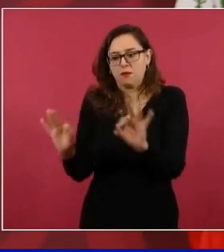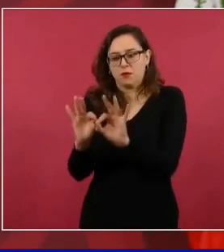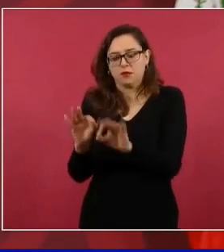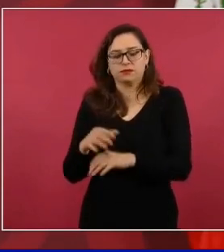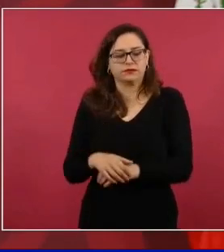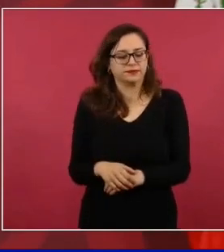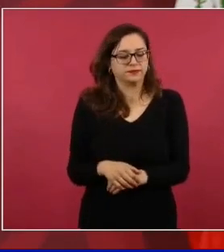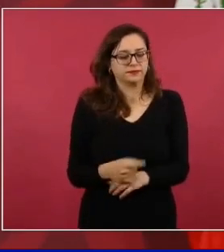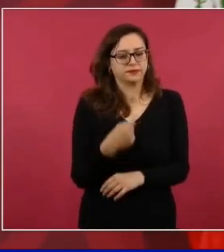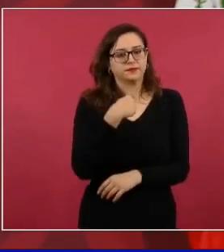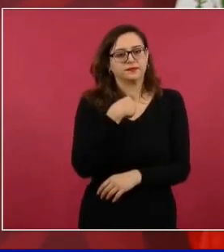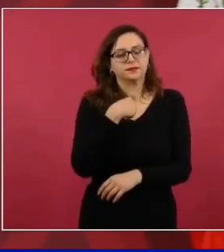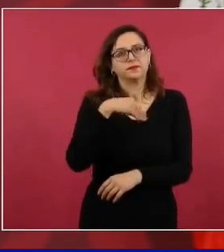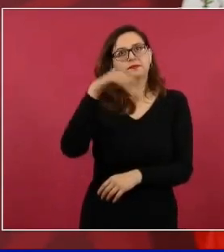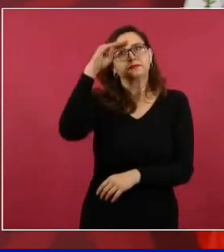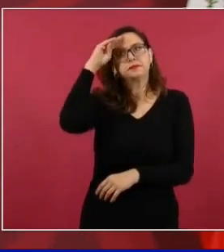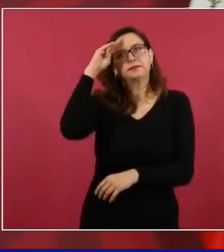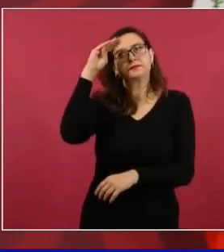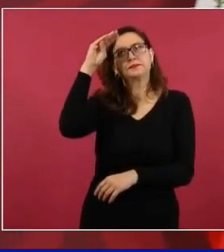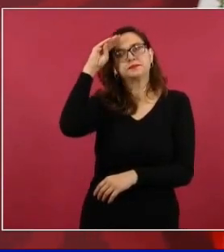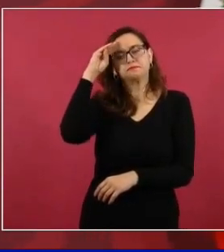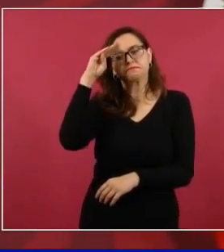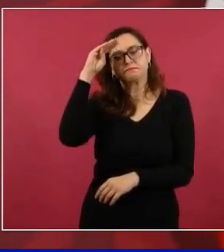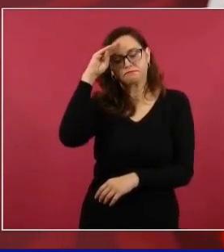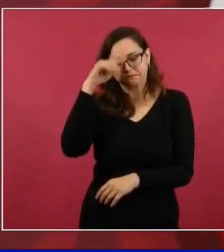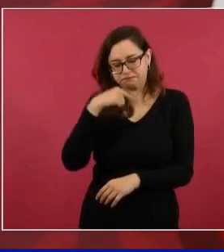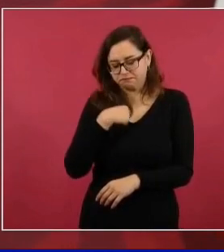Entonces llegué a la conclusión